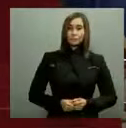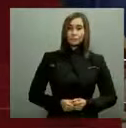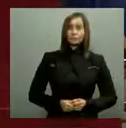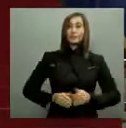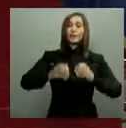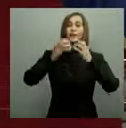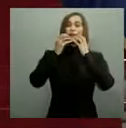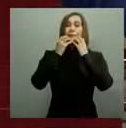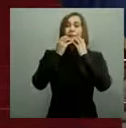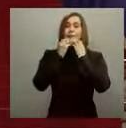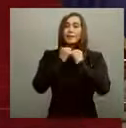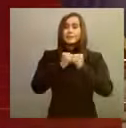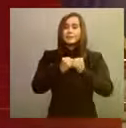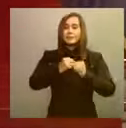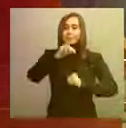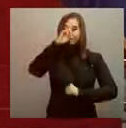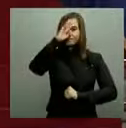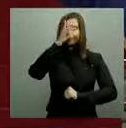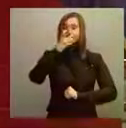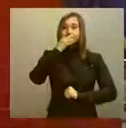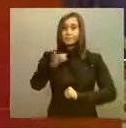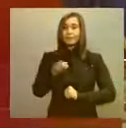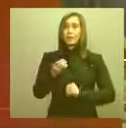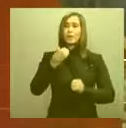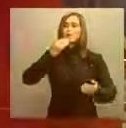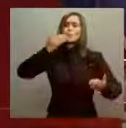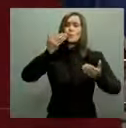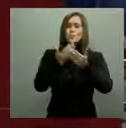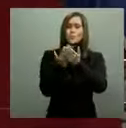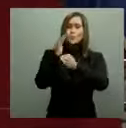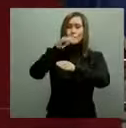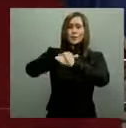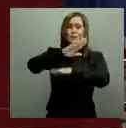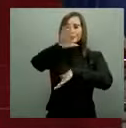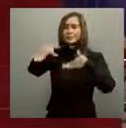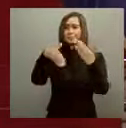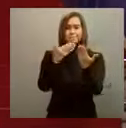Querido pueblo dominicano, muy buenas noches a todos y a todas.